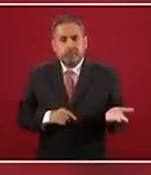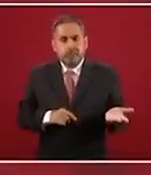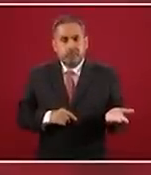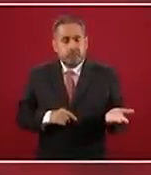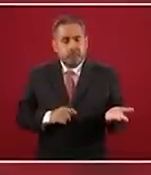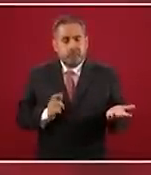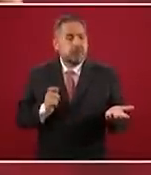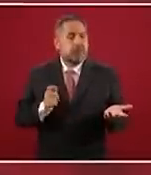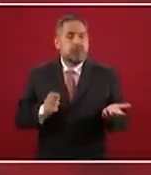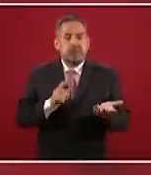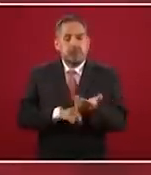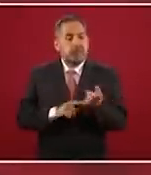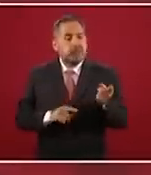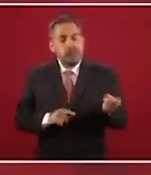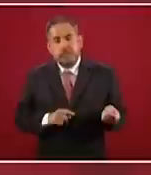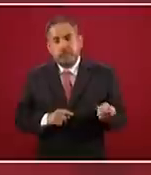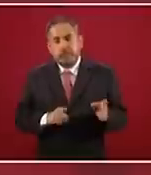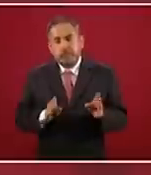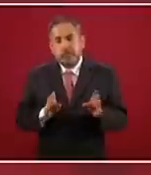tiene que ver